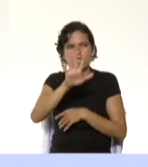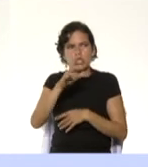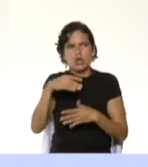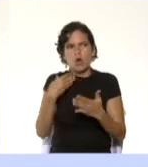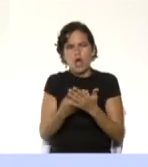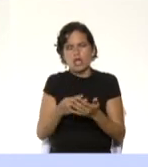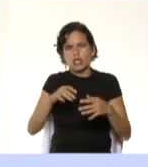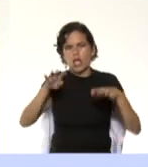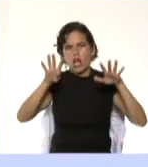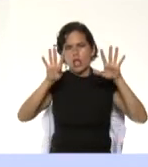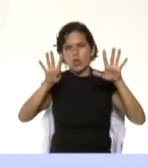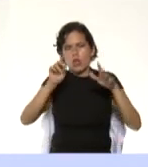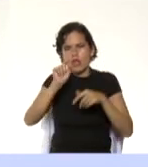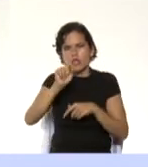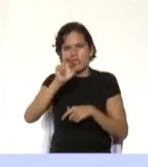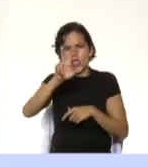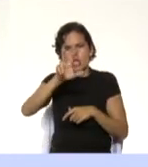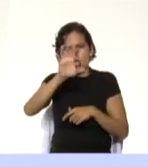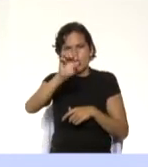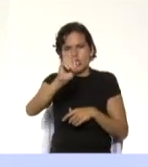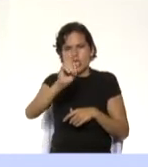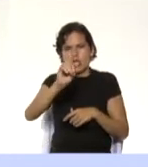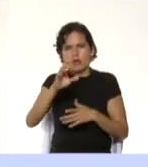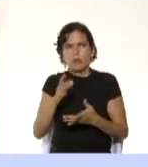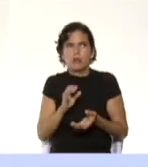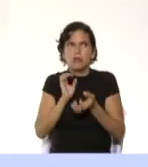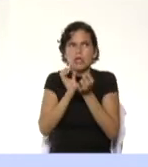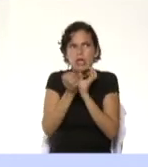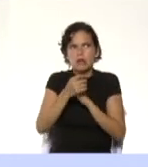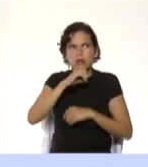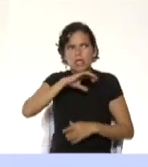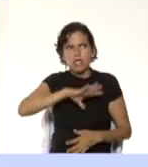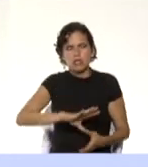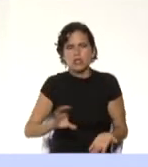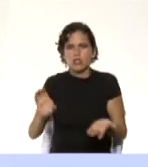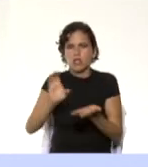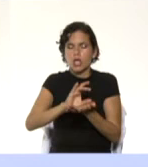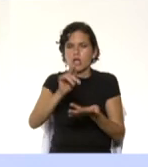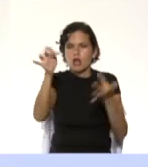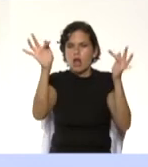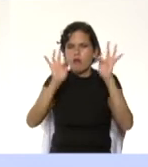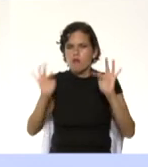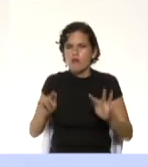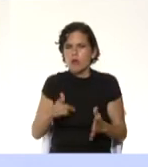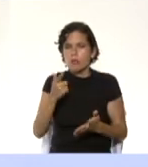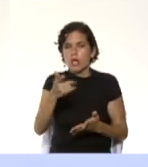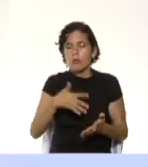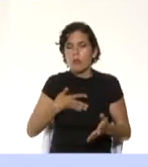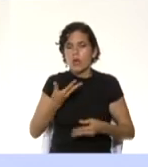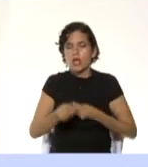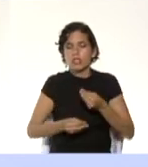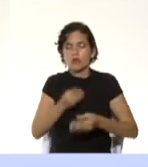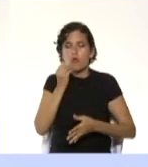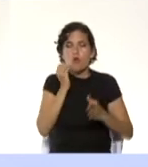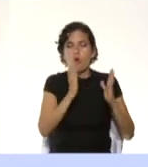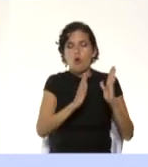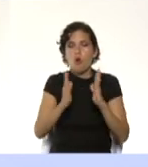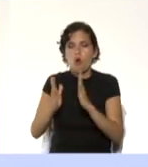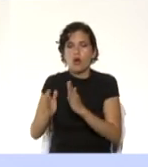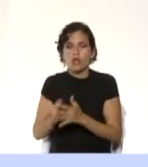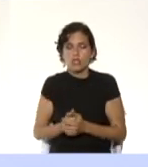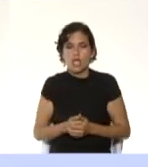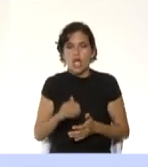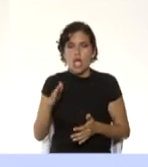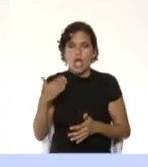de formación de geografía, historia y ciudadanía. Es una manera en la que te permitirá llevar un orden, una estructura